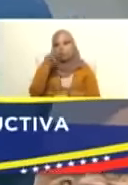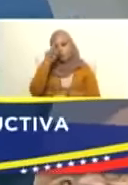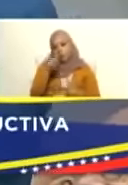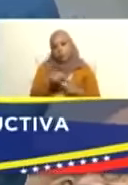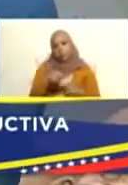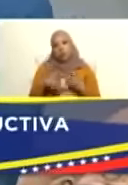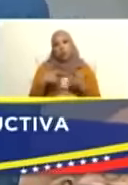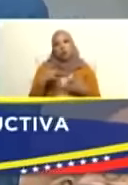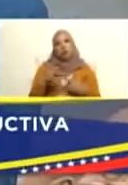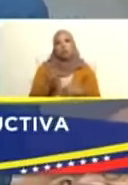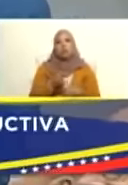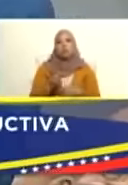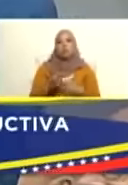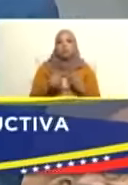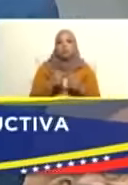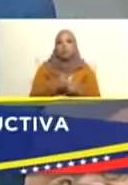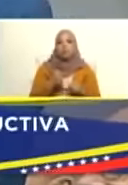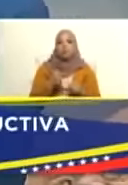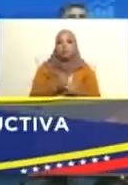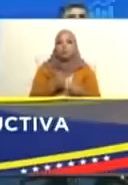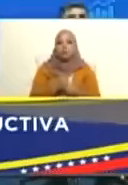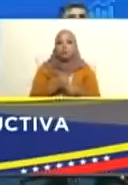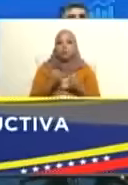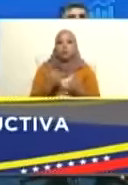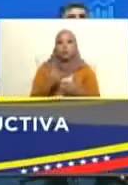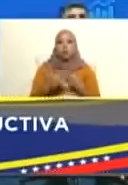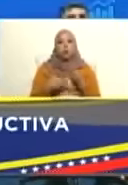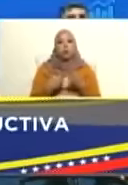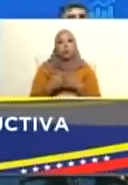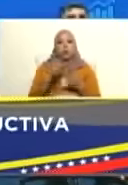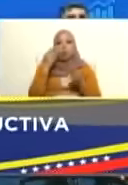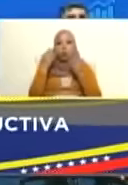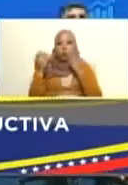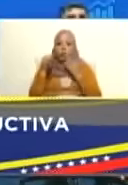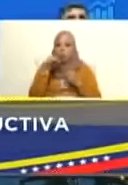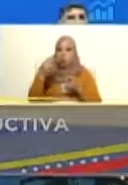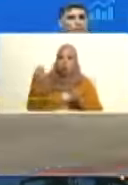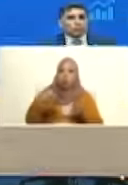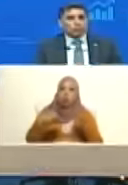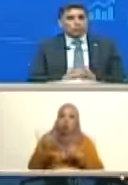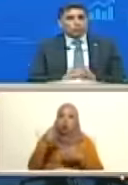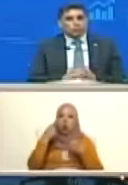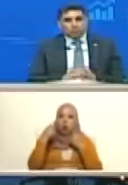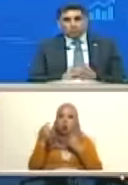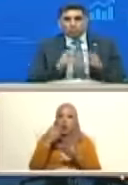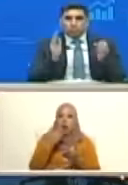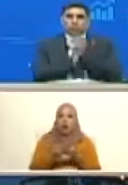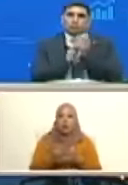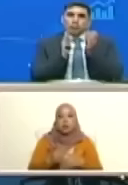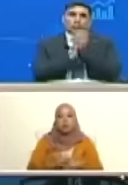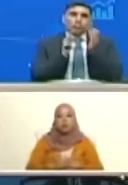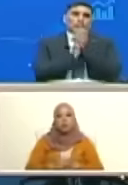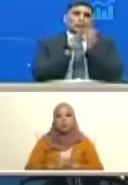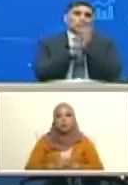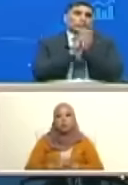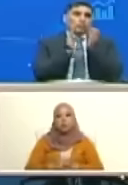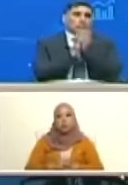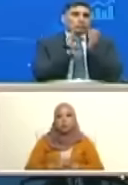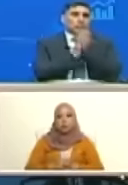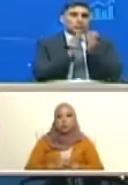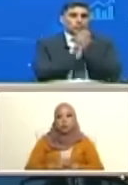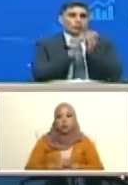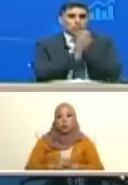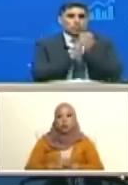que tenemos tiempo trabajando, pero que ahora se van a ver reflejadas y materializadas. Muchísimas gracias.